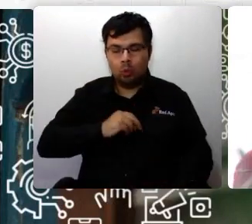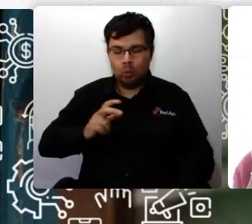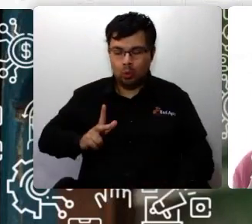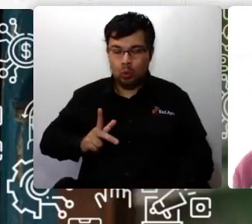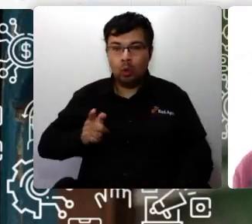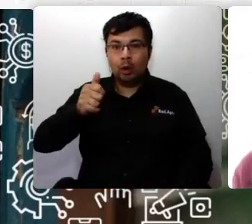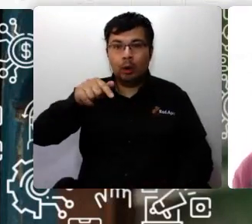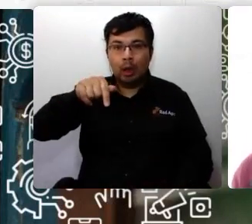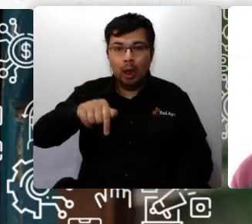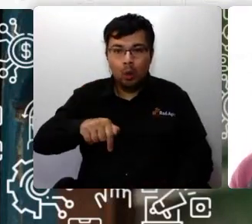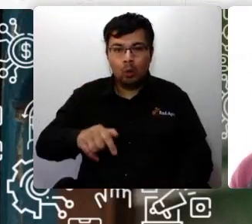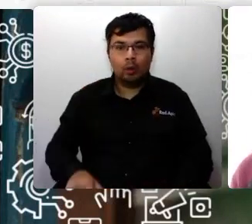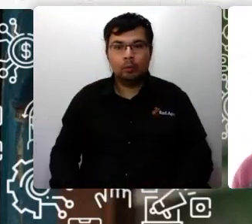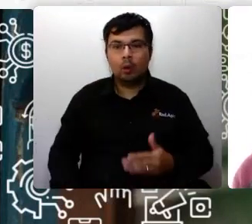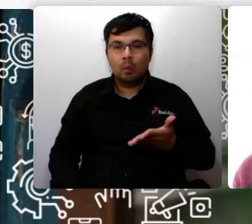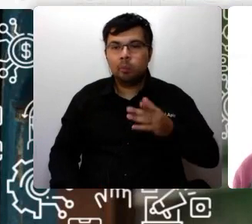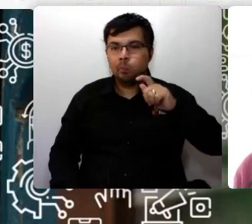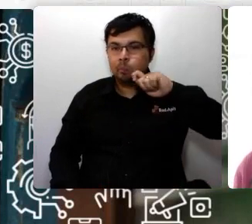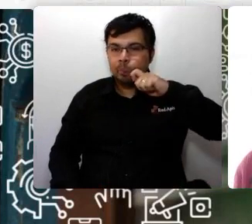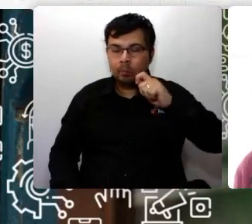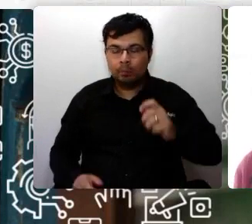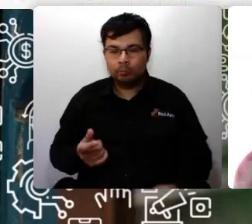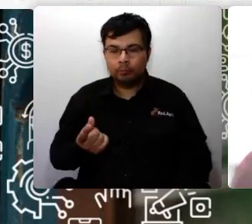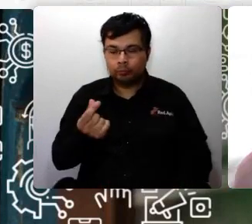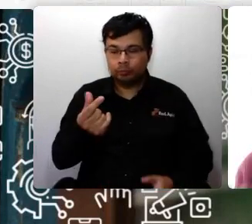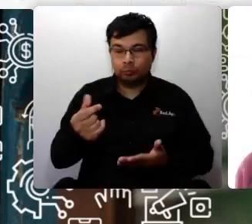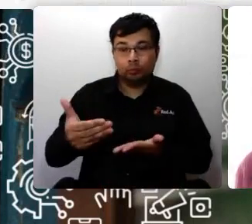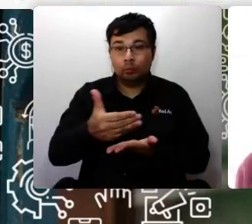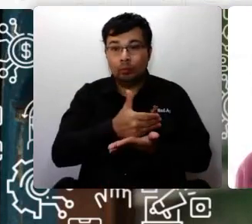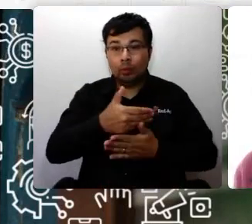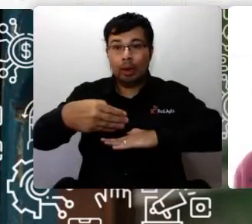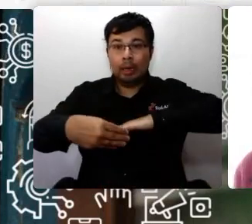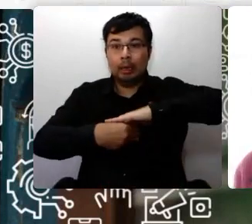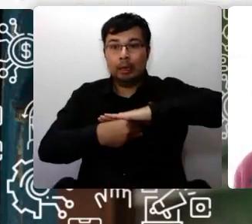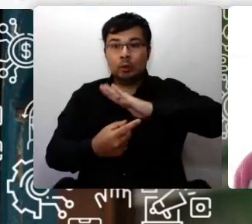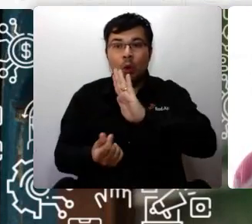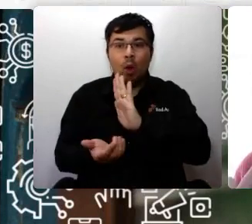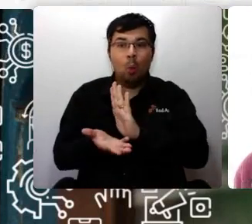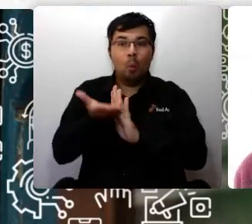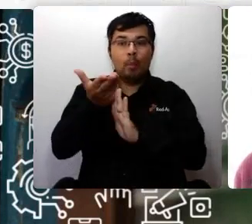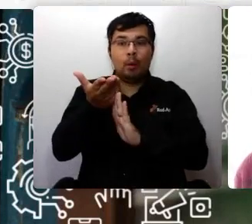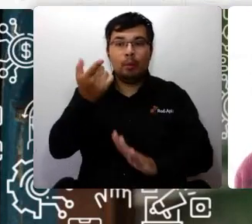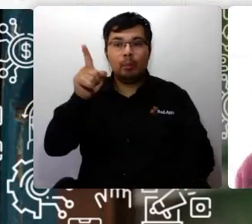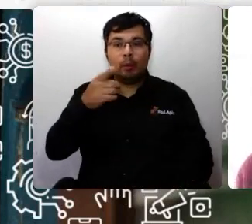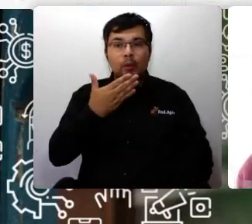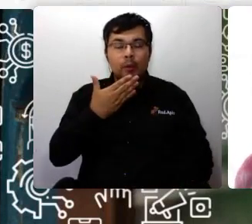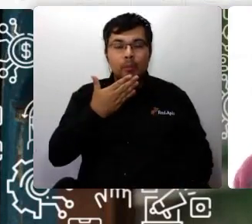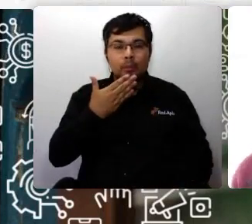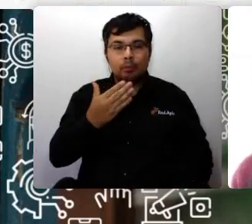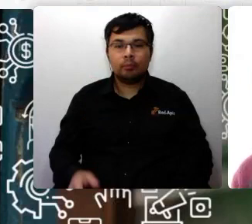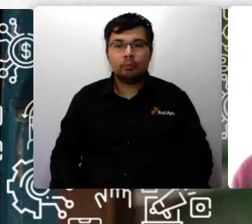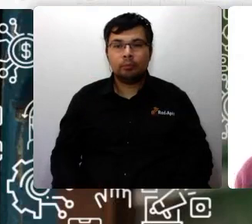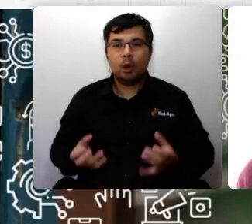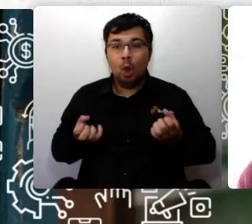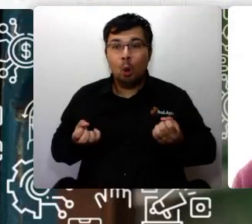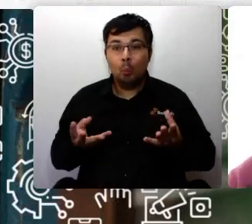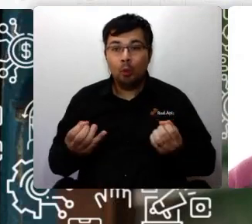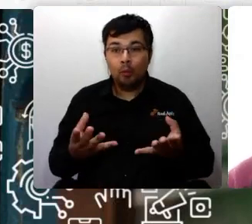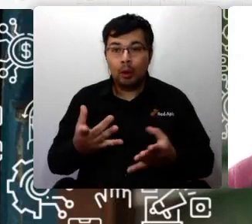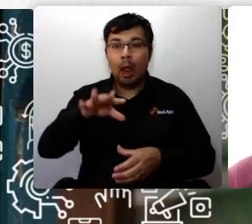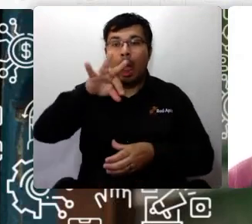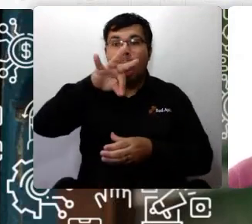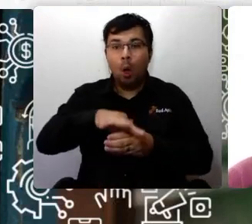lo que va a significar, obviamente, que aumentemos nuestros ingresos, pero también importante que vamos a generar ahorros de costo, y esto